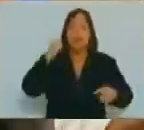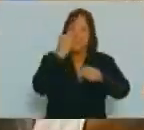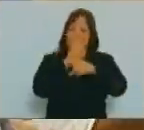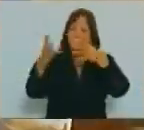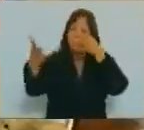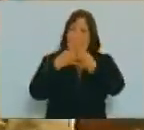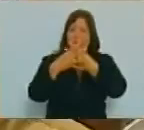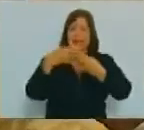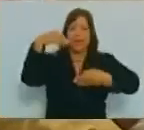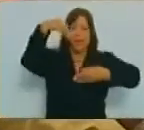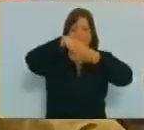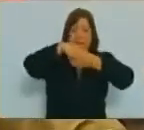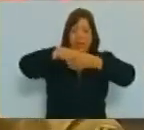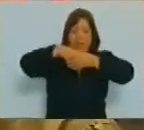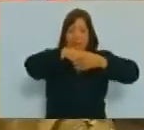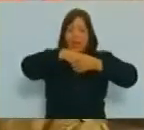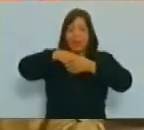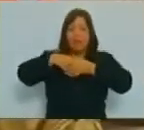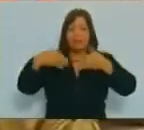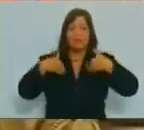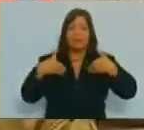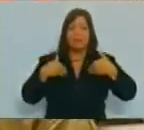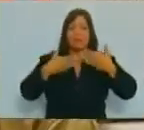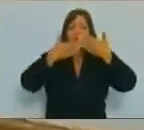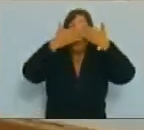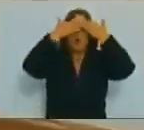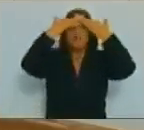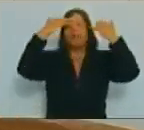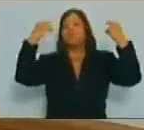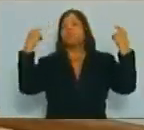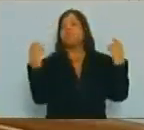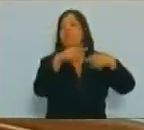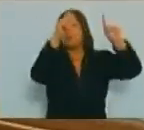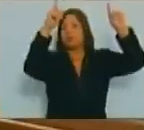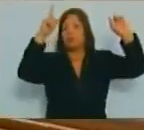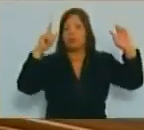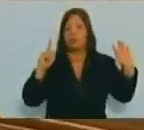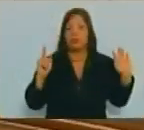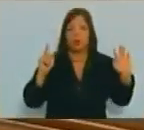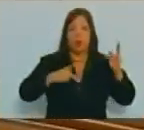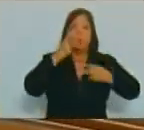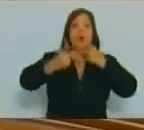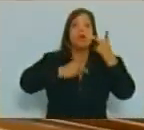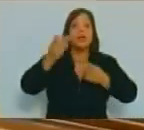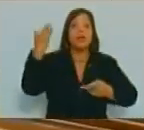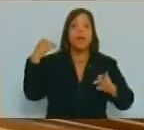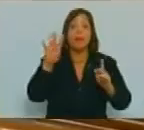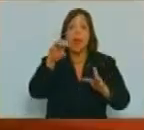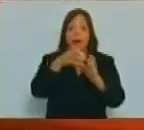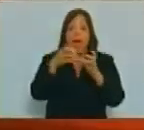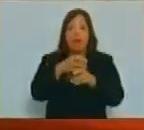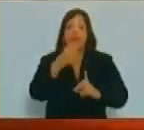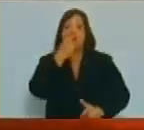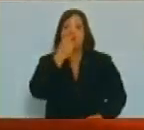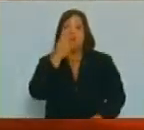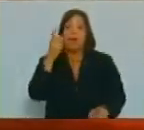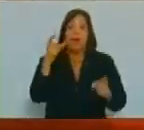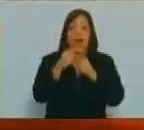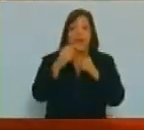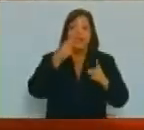allí y se olvidaron de ellos porque esa fue toda la política de la cuarta república